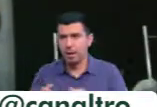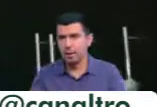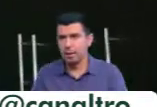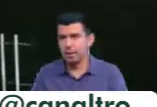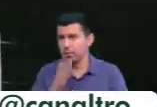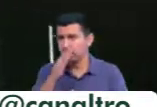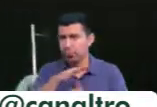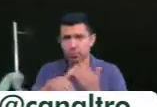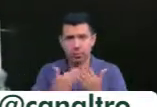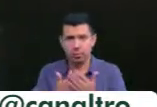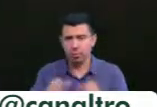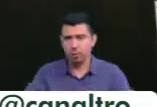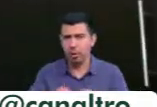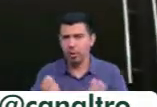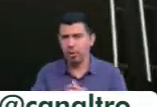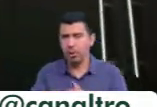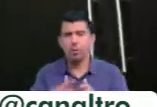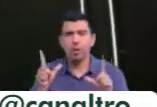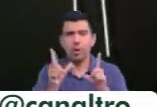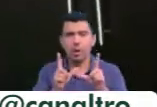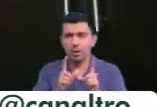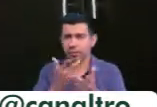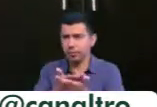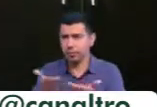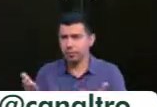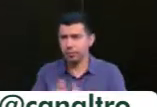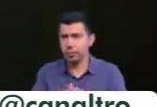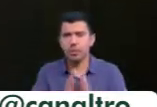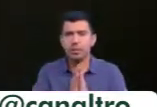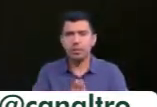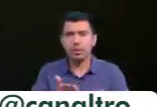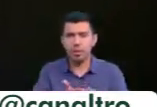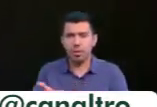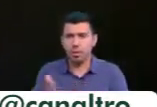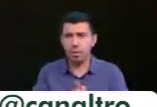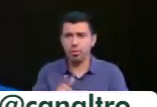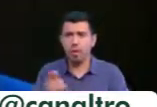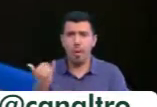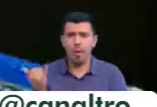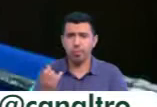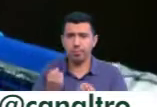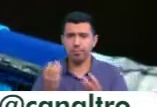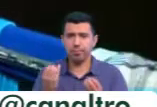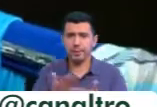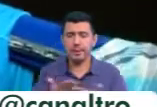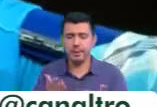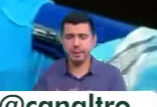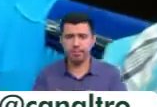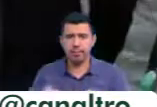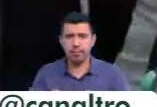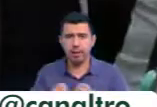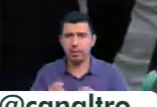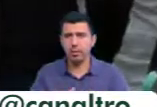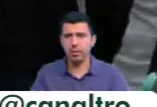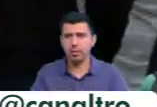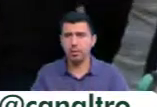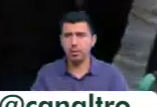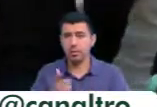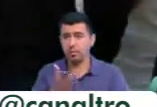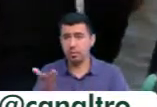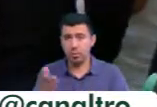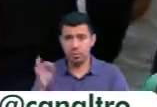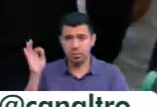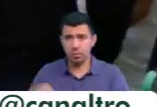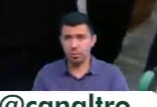en total electrodomésticos y las cosas de navidad que son bastantes las obras son aseguradas todas con daños contra